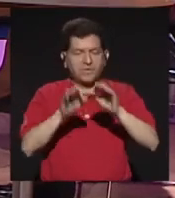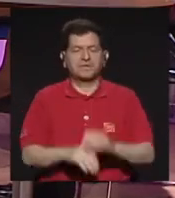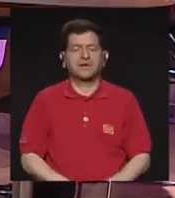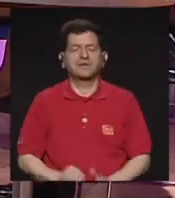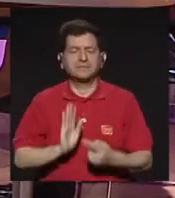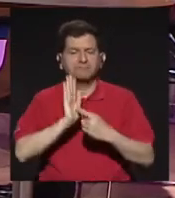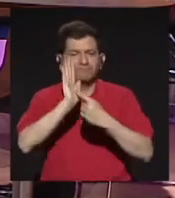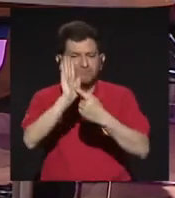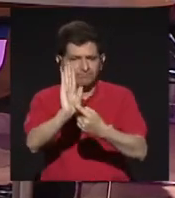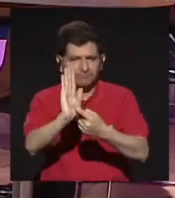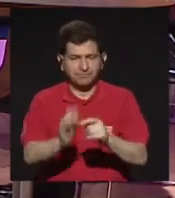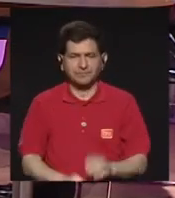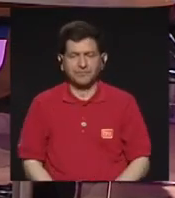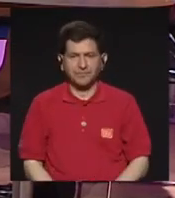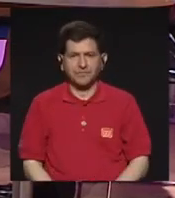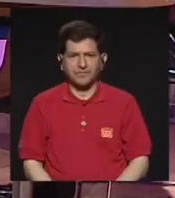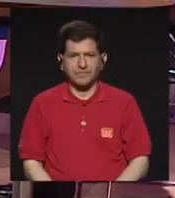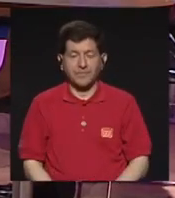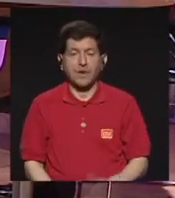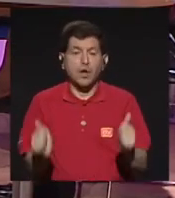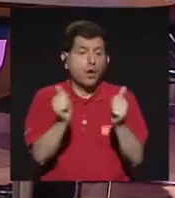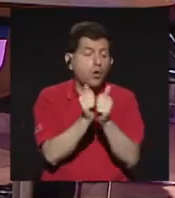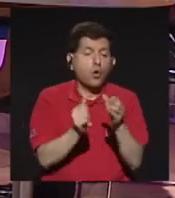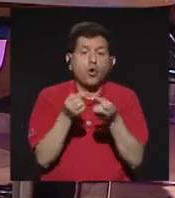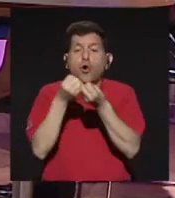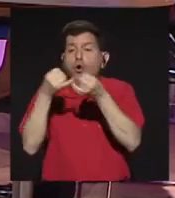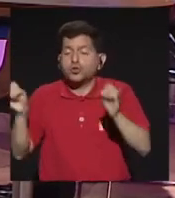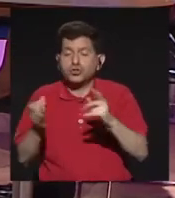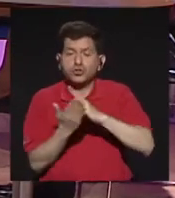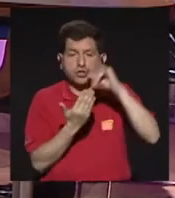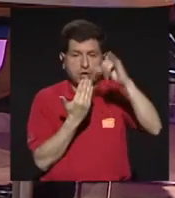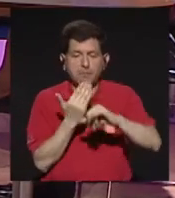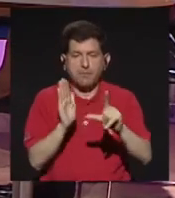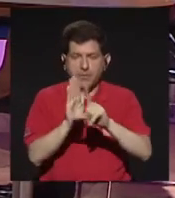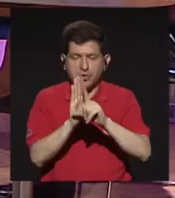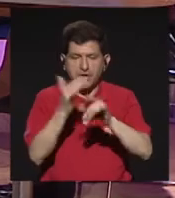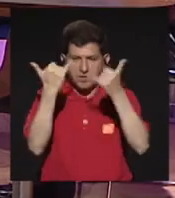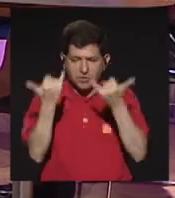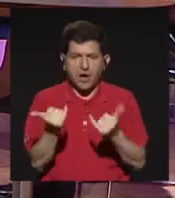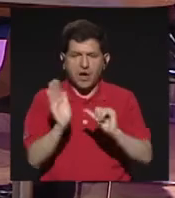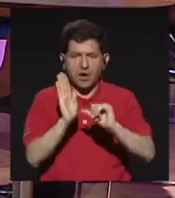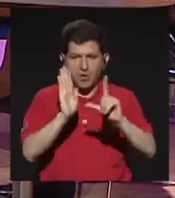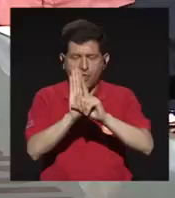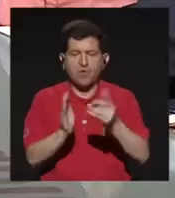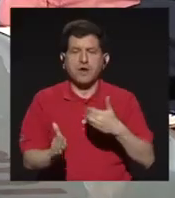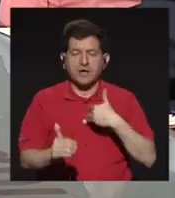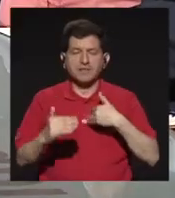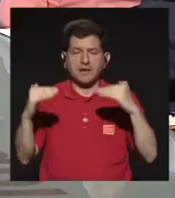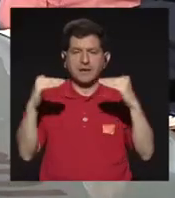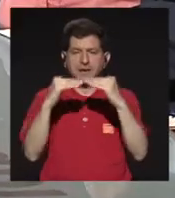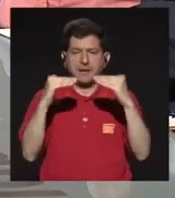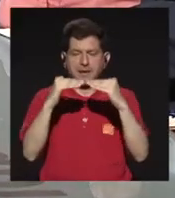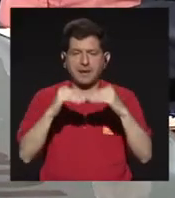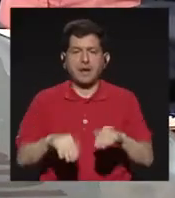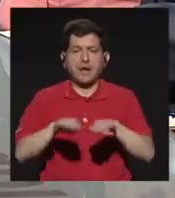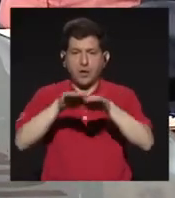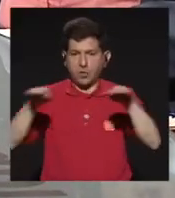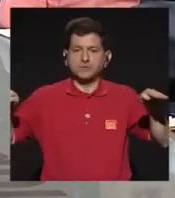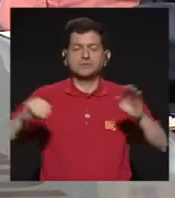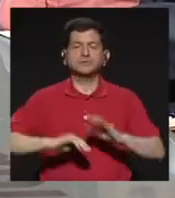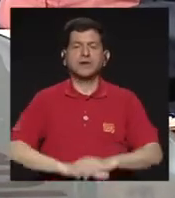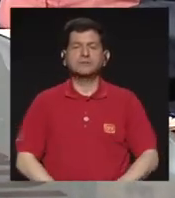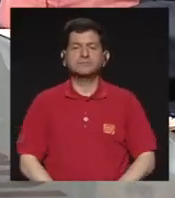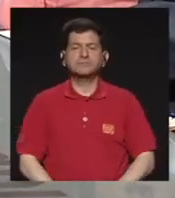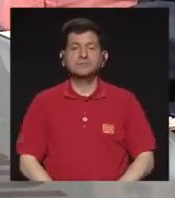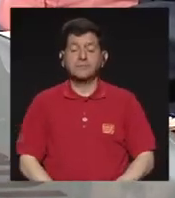ver que con o sin el proyecto de ley que hoy está en la Asamblea Legislativa, nosotros tenemos paridad horizontal, ¿verdad? Y eso